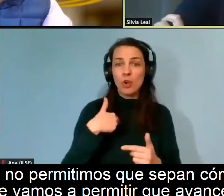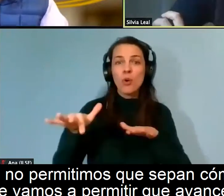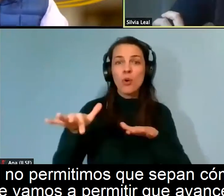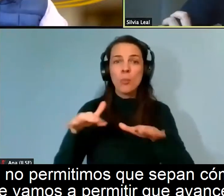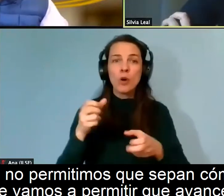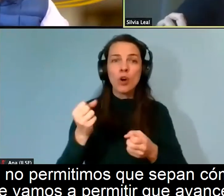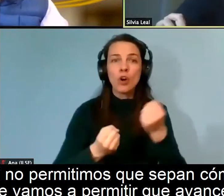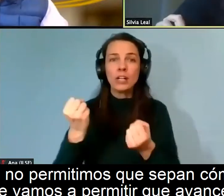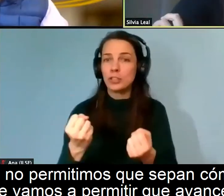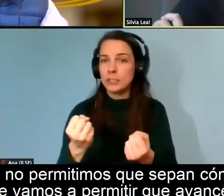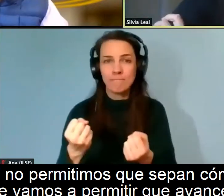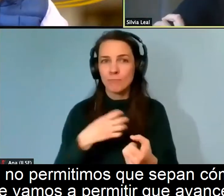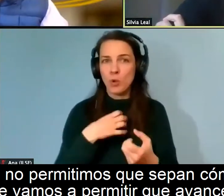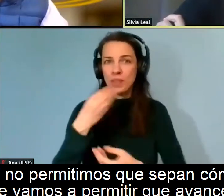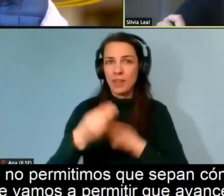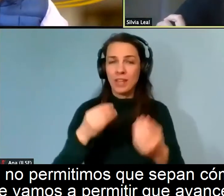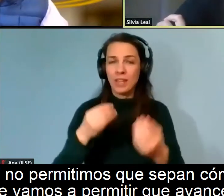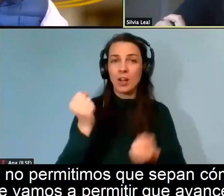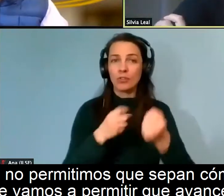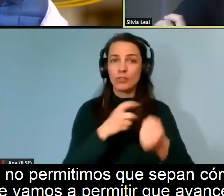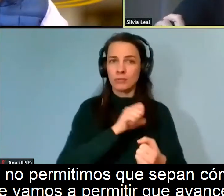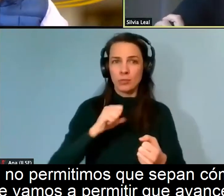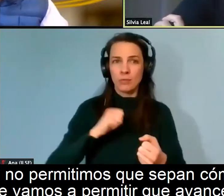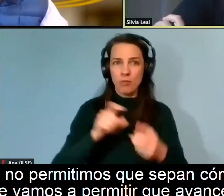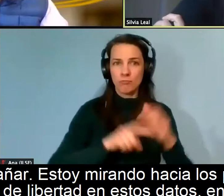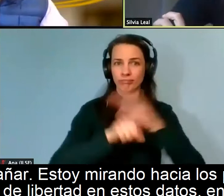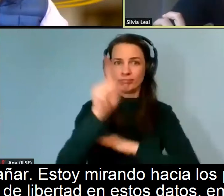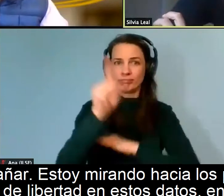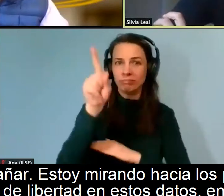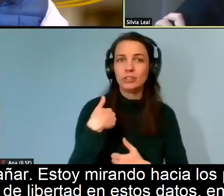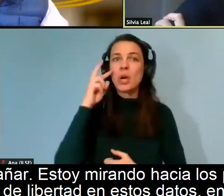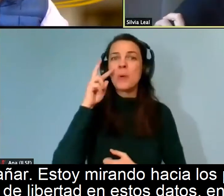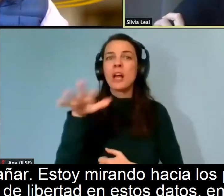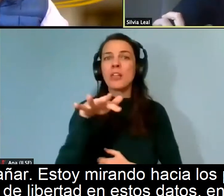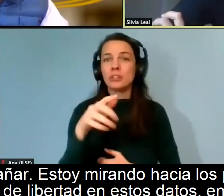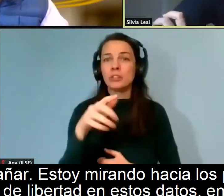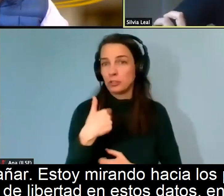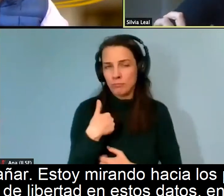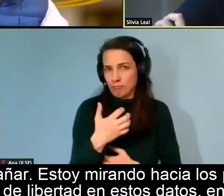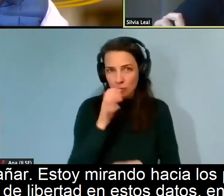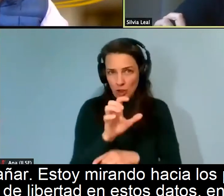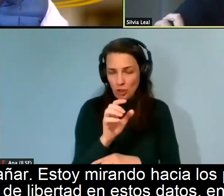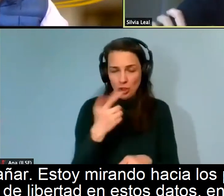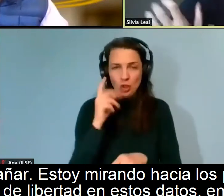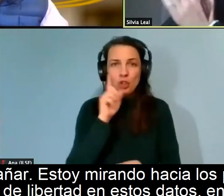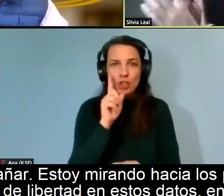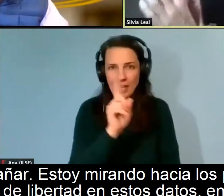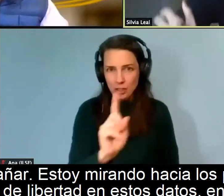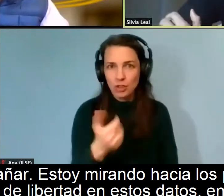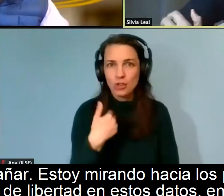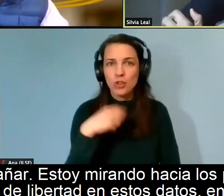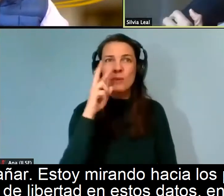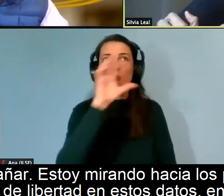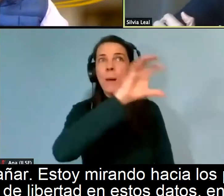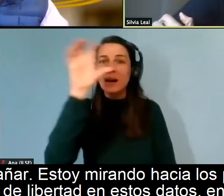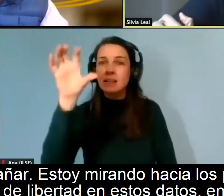avance el coche autónomo. Entonces, ¿hacia dónde estoy mirando? Pues mira, no te voy a engañar, yo aquí estoy mirando hacia los países donde aquí tienen